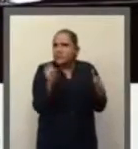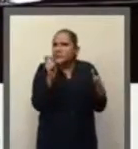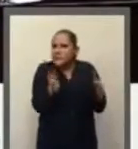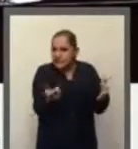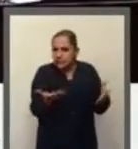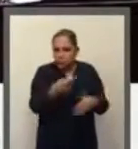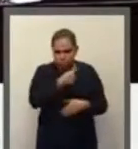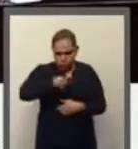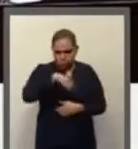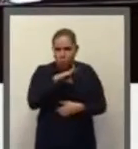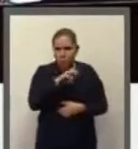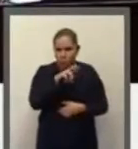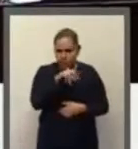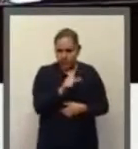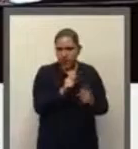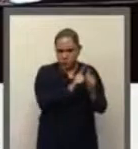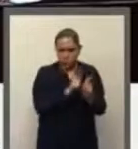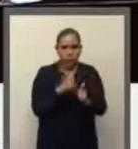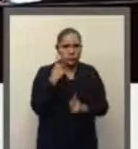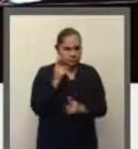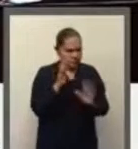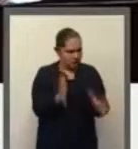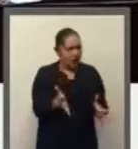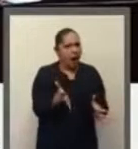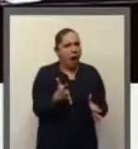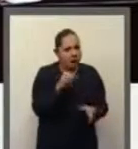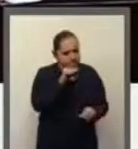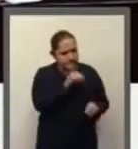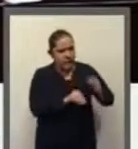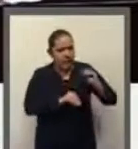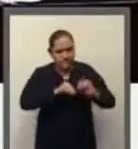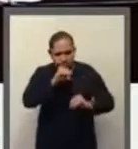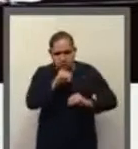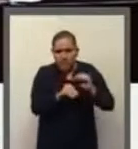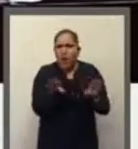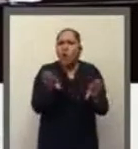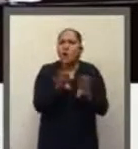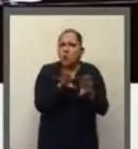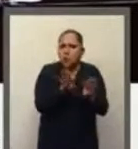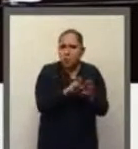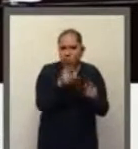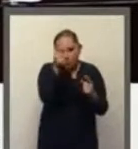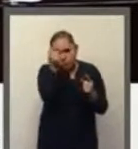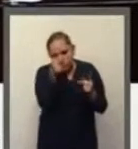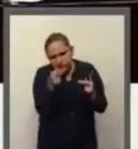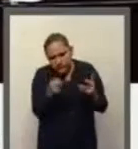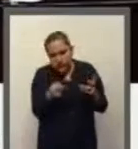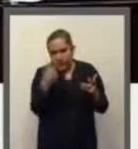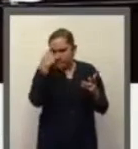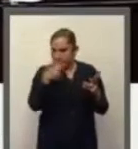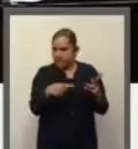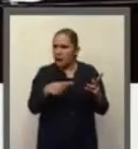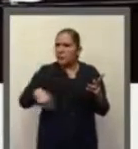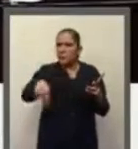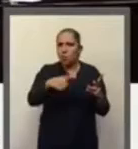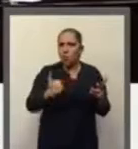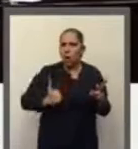en el arduo análisis de las restricciones que deben existir para evitar que esto se vuelva una mala